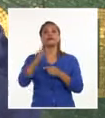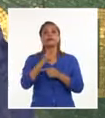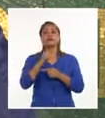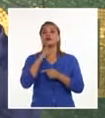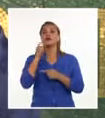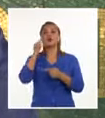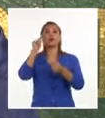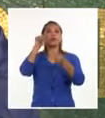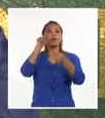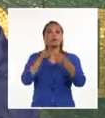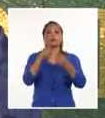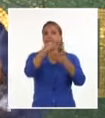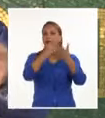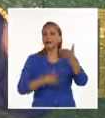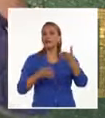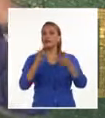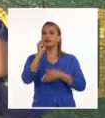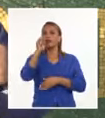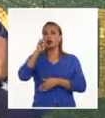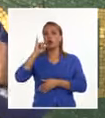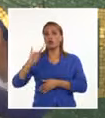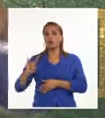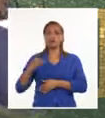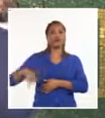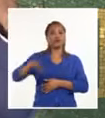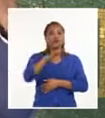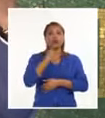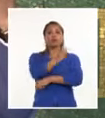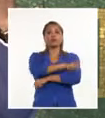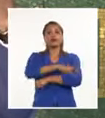de la Carta de las Naciones Unidas que todos los estados,